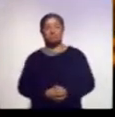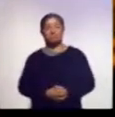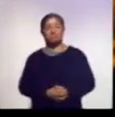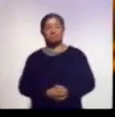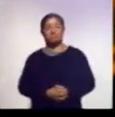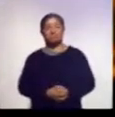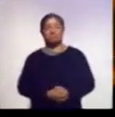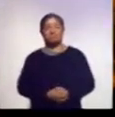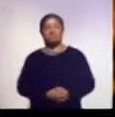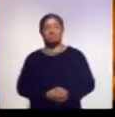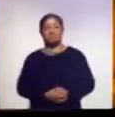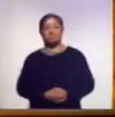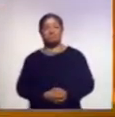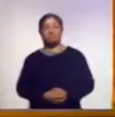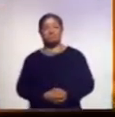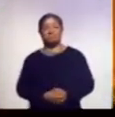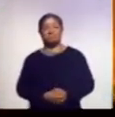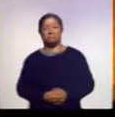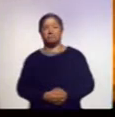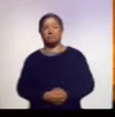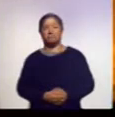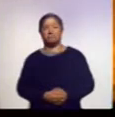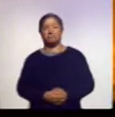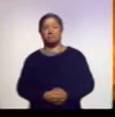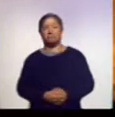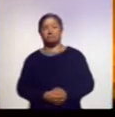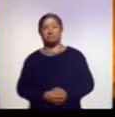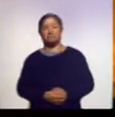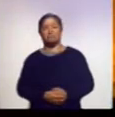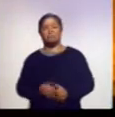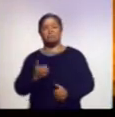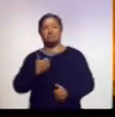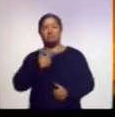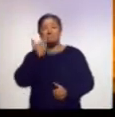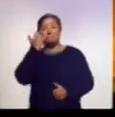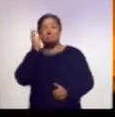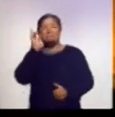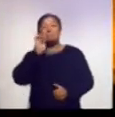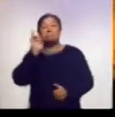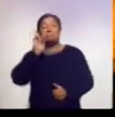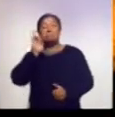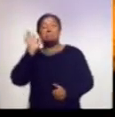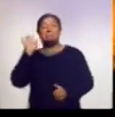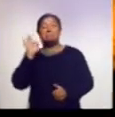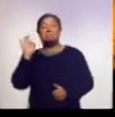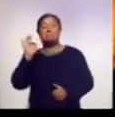Intentará al menos equilibrio sobre una pierna.